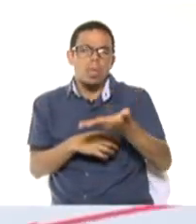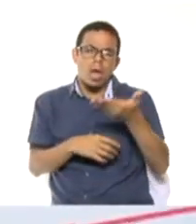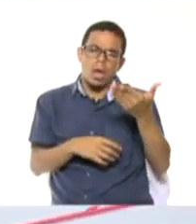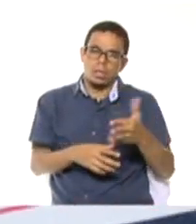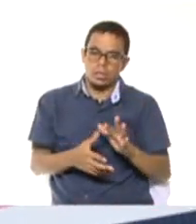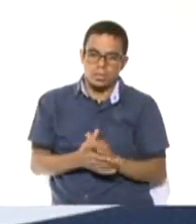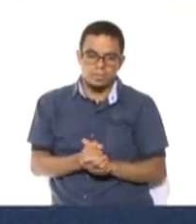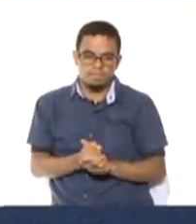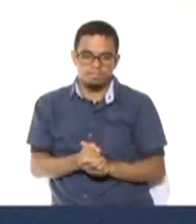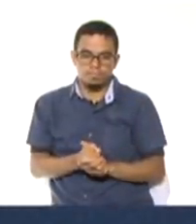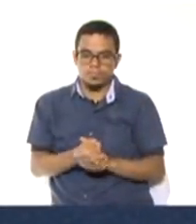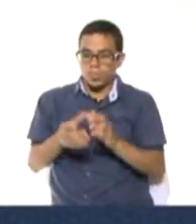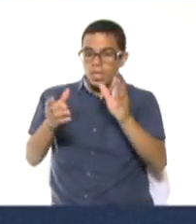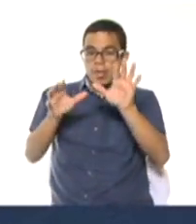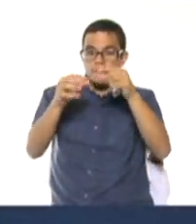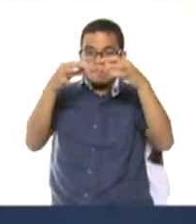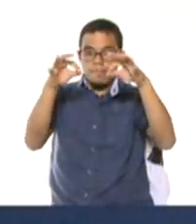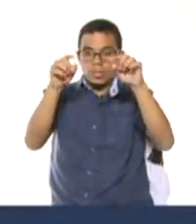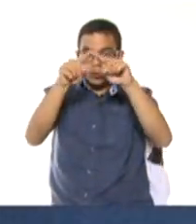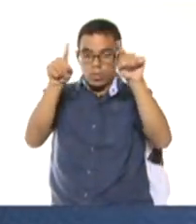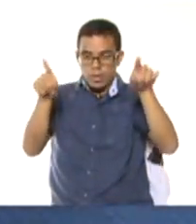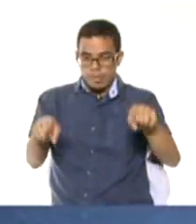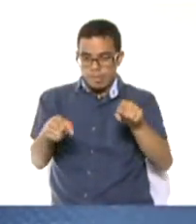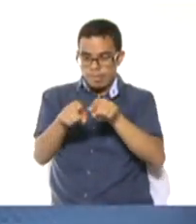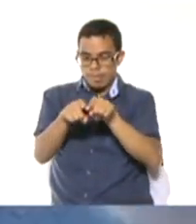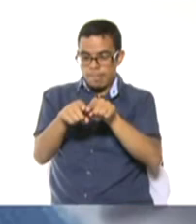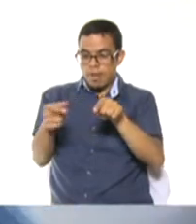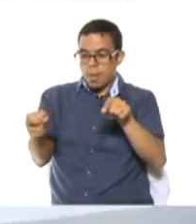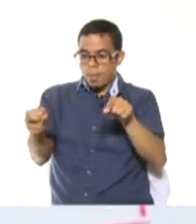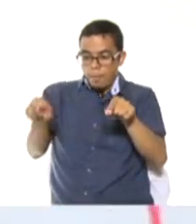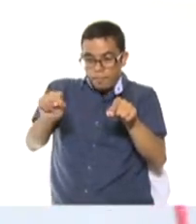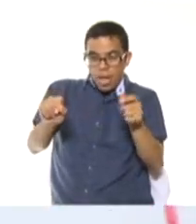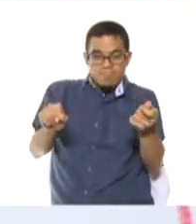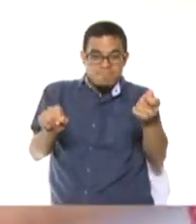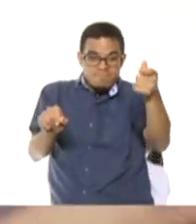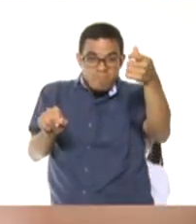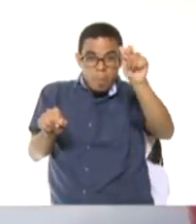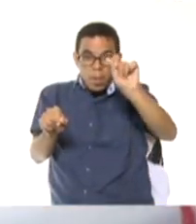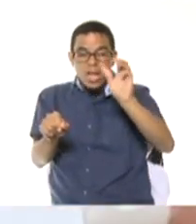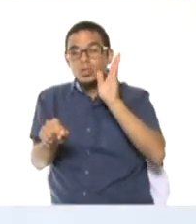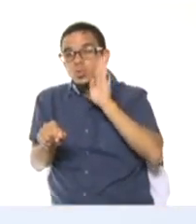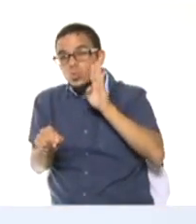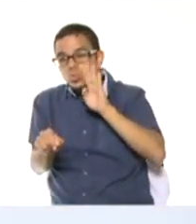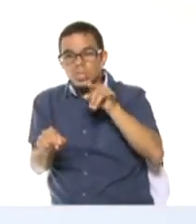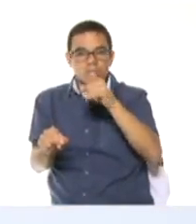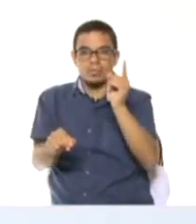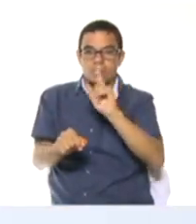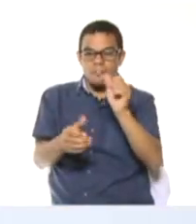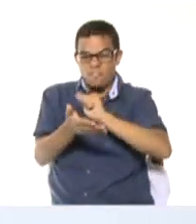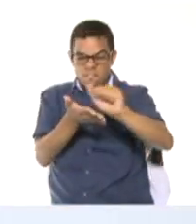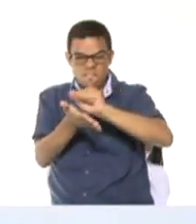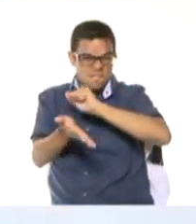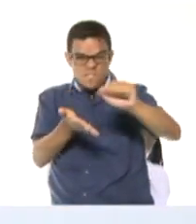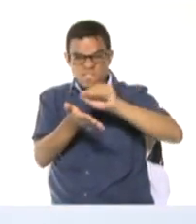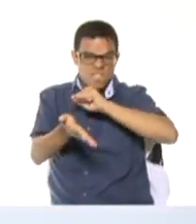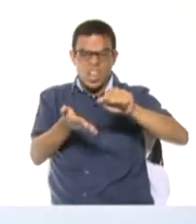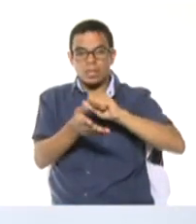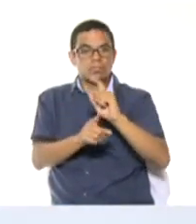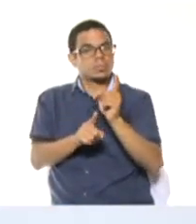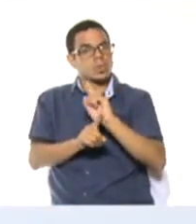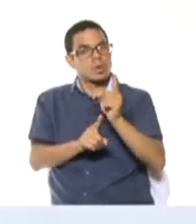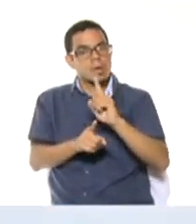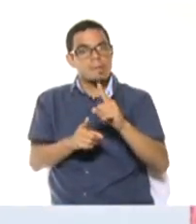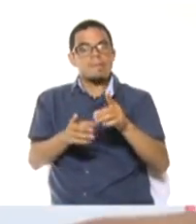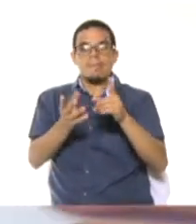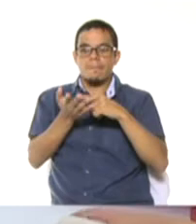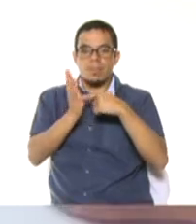casita que no debemos de doblar las hojas. No podemos ensuciarla ni utilizar borrones. La